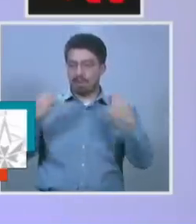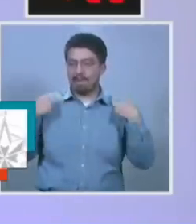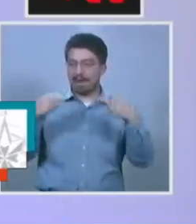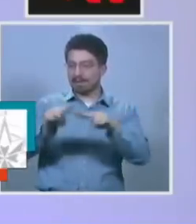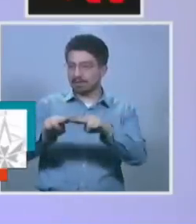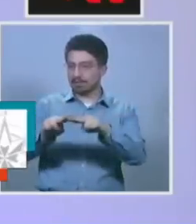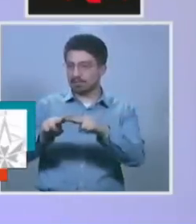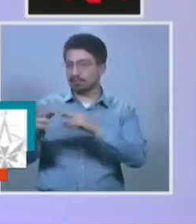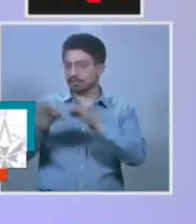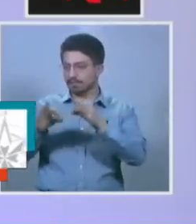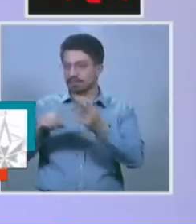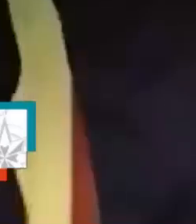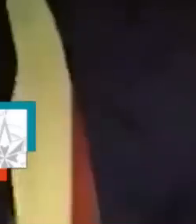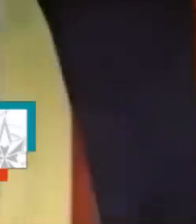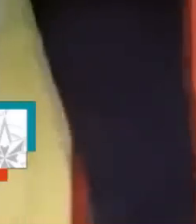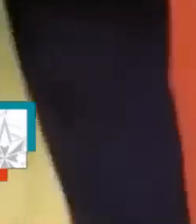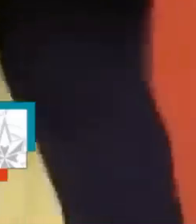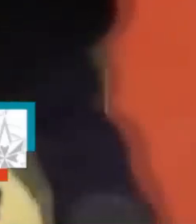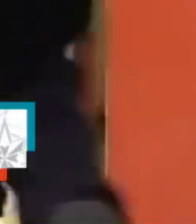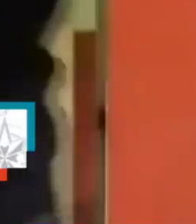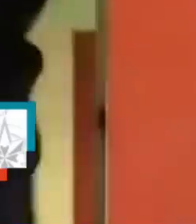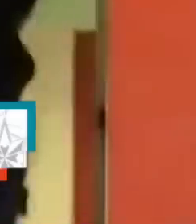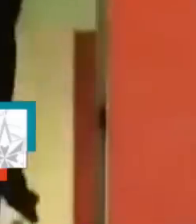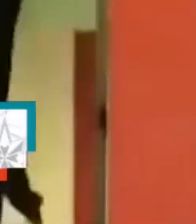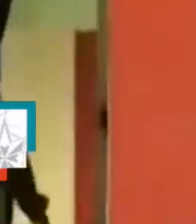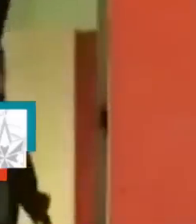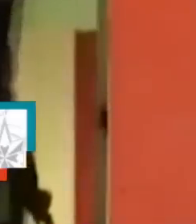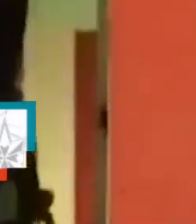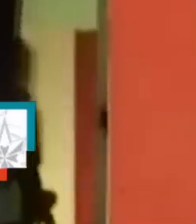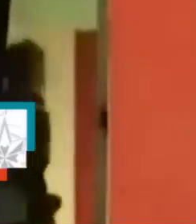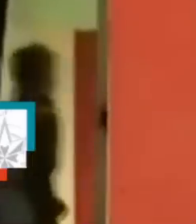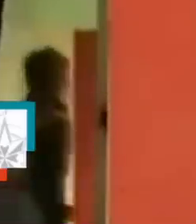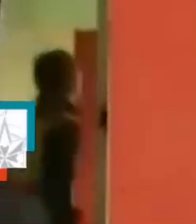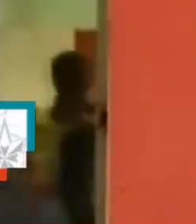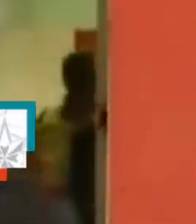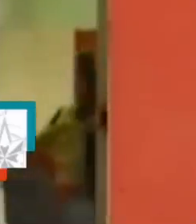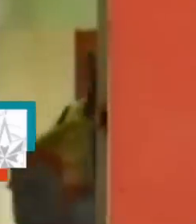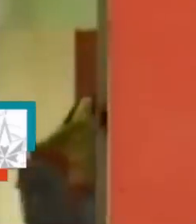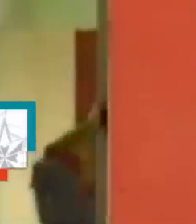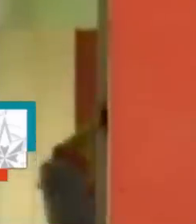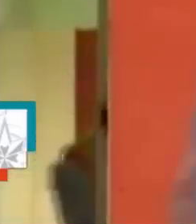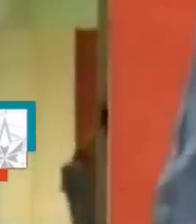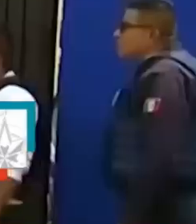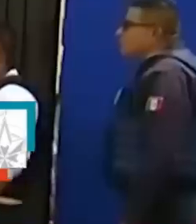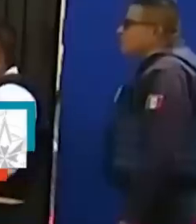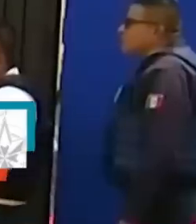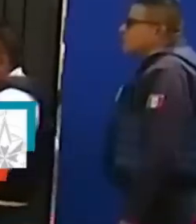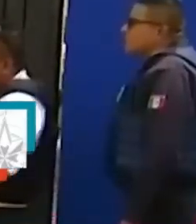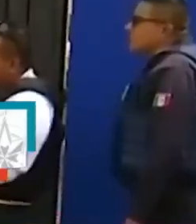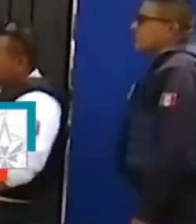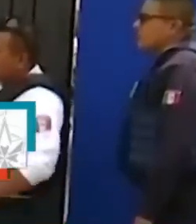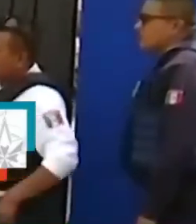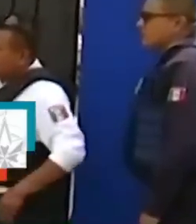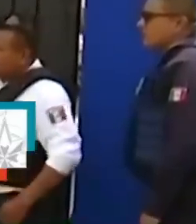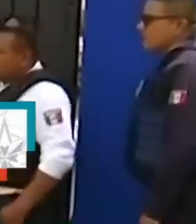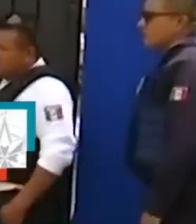jubilados. Segundo, disminuiremos el abandono escolar y la pérdida de aprendizajes para que ninguna niña, niño, adolescente o joven